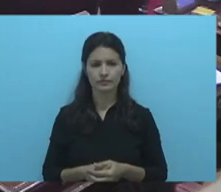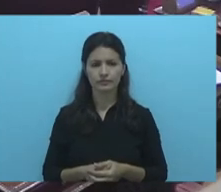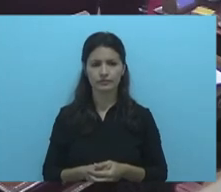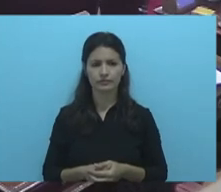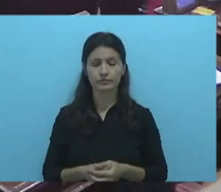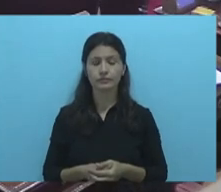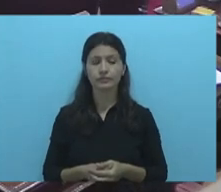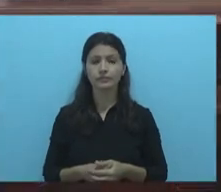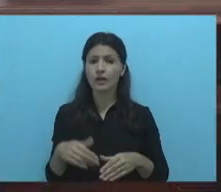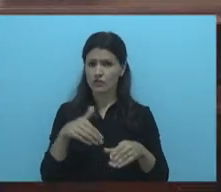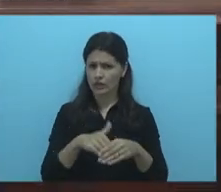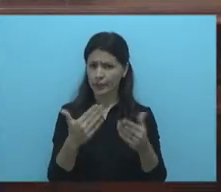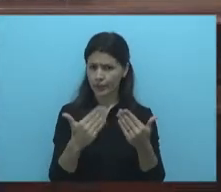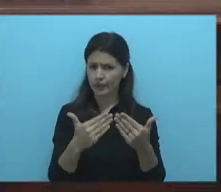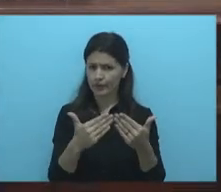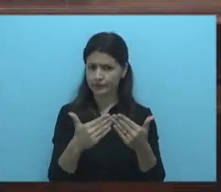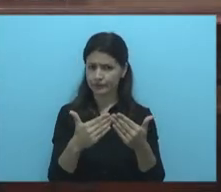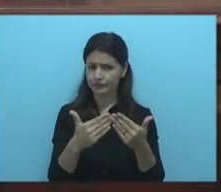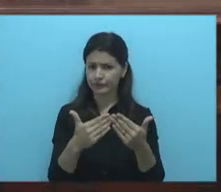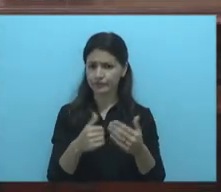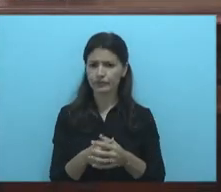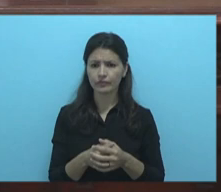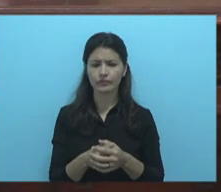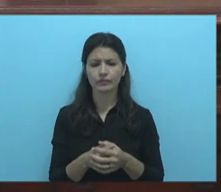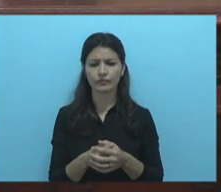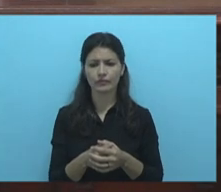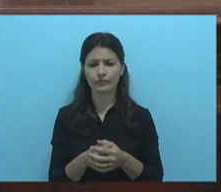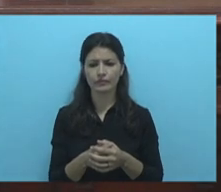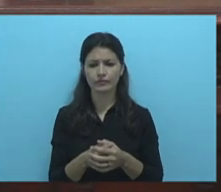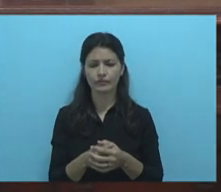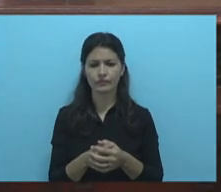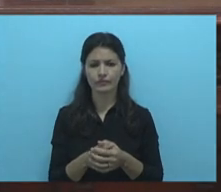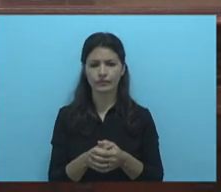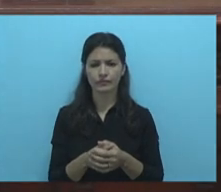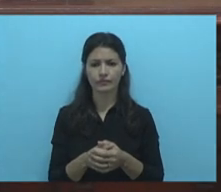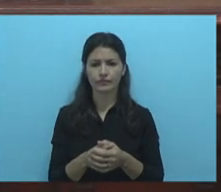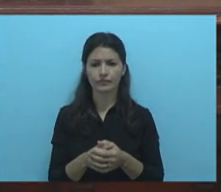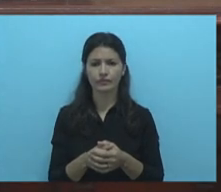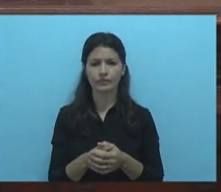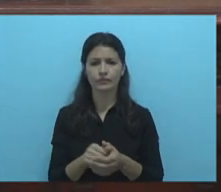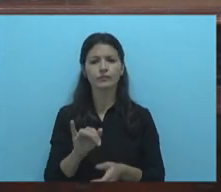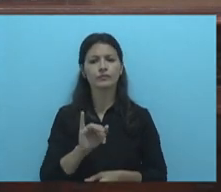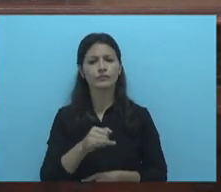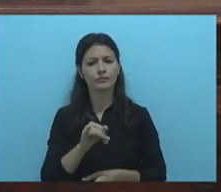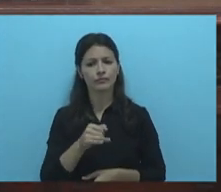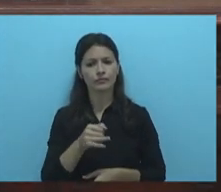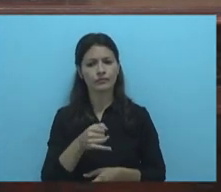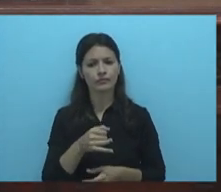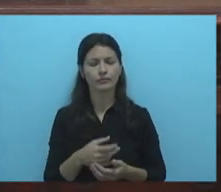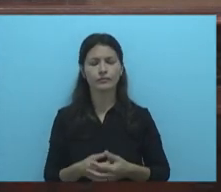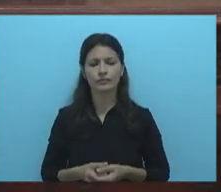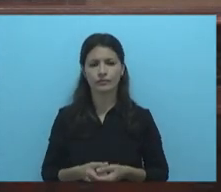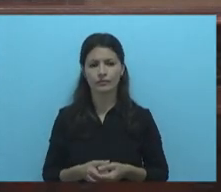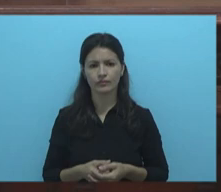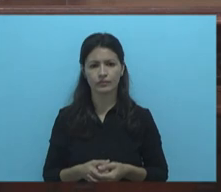A consideración, el proyecto del tratamiento sobre tablas del proyecto de resolución de prórroga del